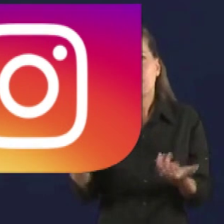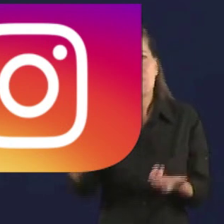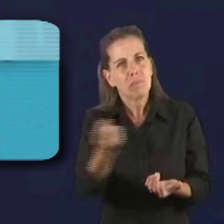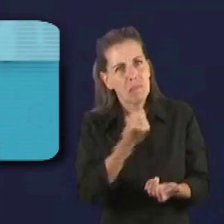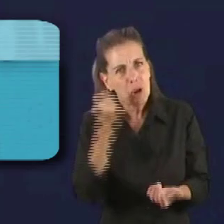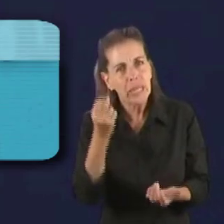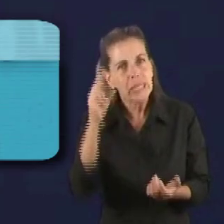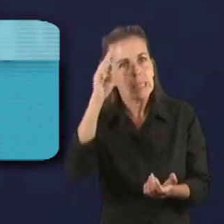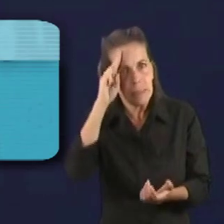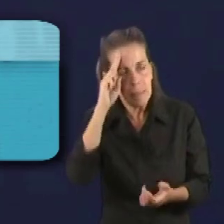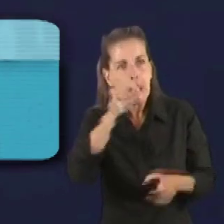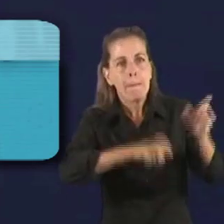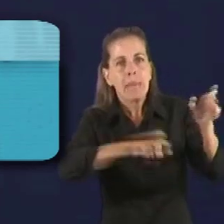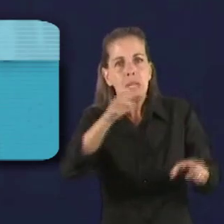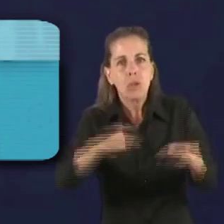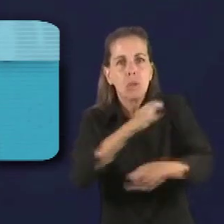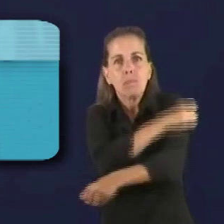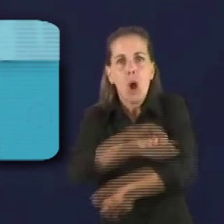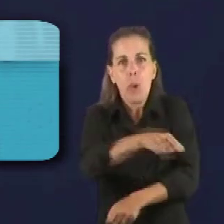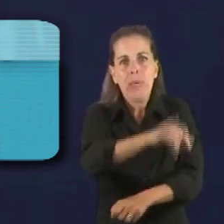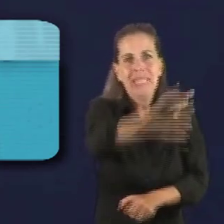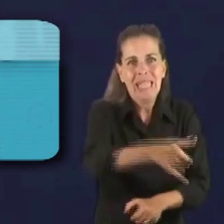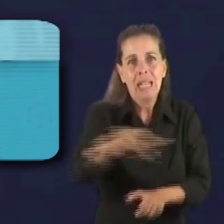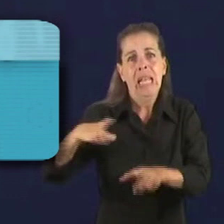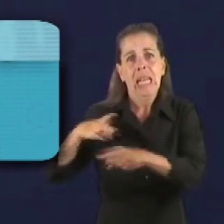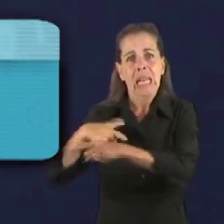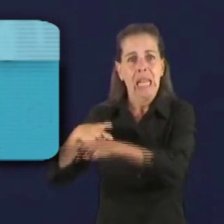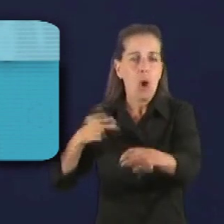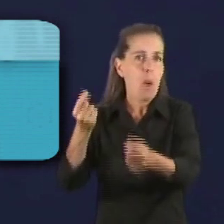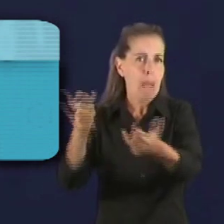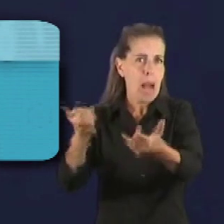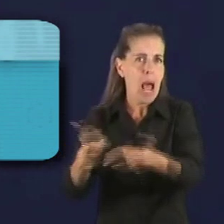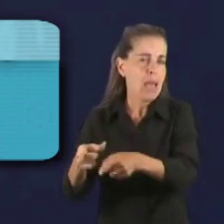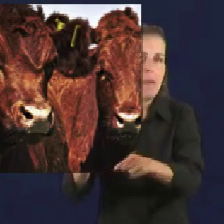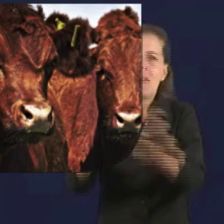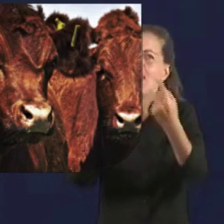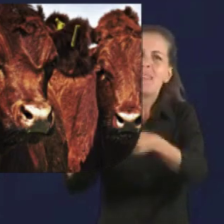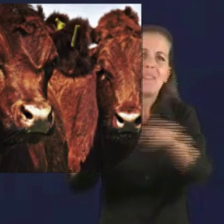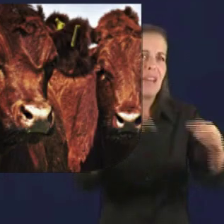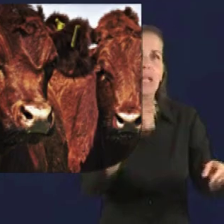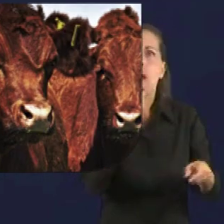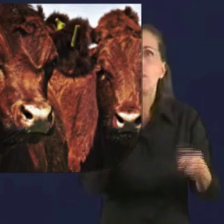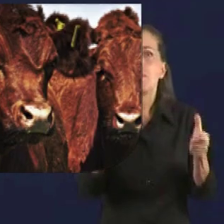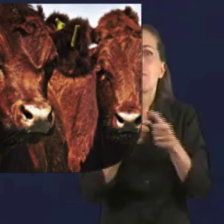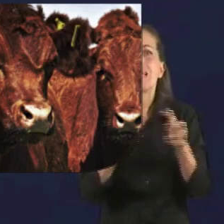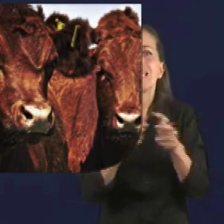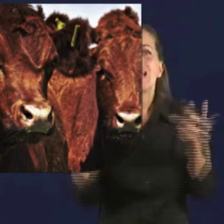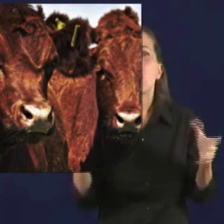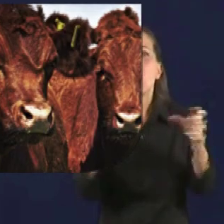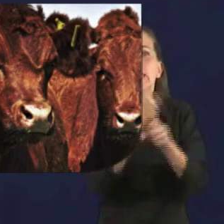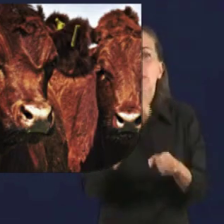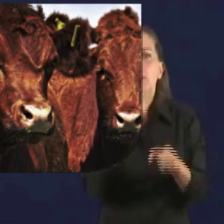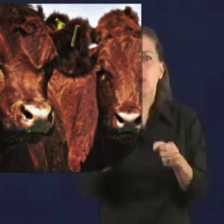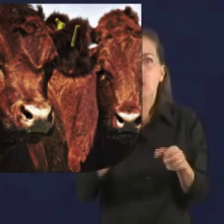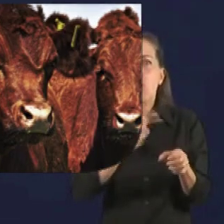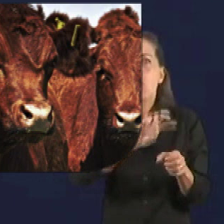el que más tiene. En algún momento acá he puesto hasta mi propio ejemplo con el tema del pasaje de colectivo, de si yo me subo un